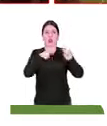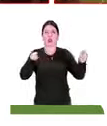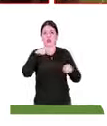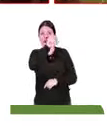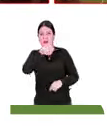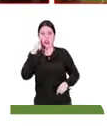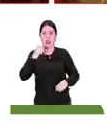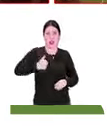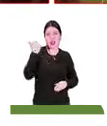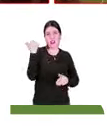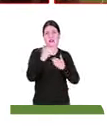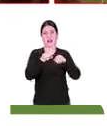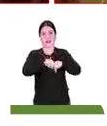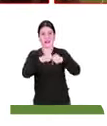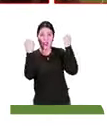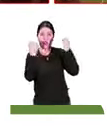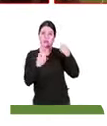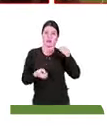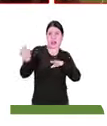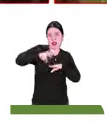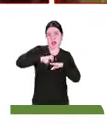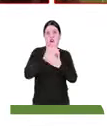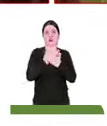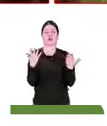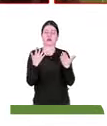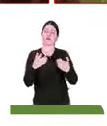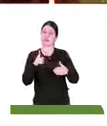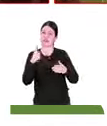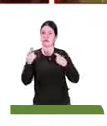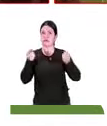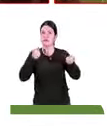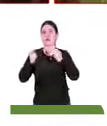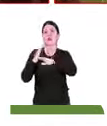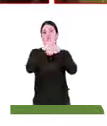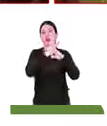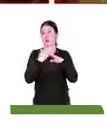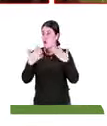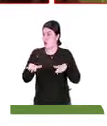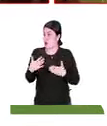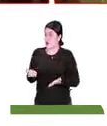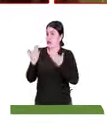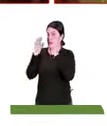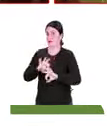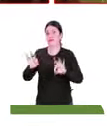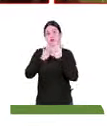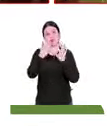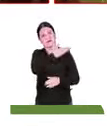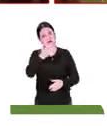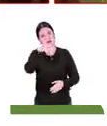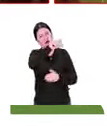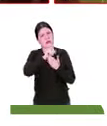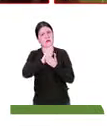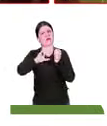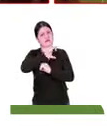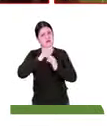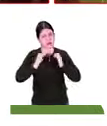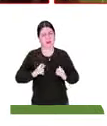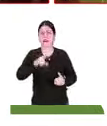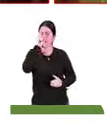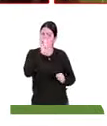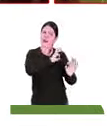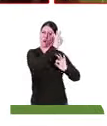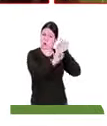vandalismo y que además contribuyen a reducir la evasión. Álvaro, y que sea una oportunidad para invitar a toda la ciudadanía a cuidar nuestro sistema, ¿no? Porque es un